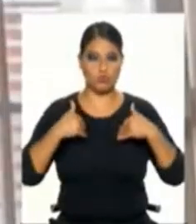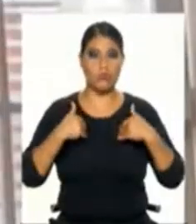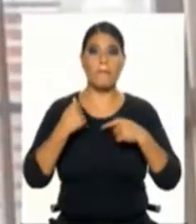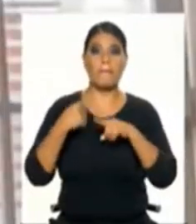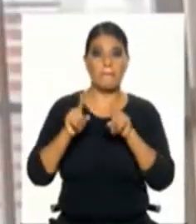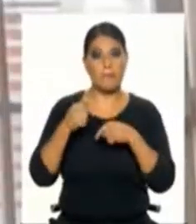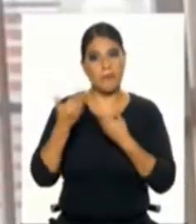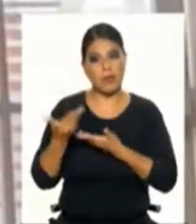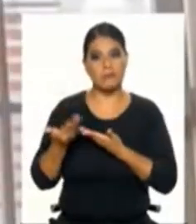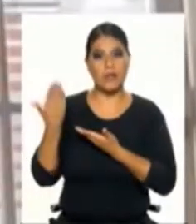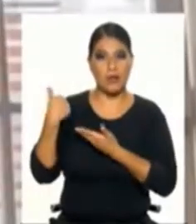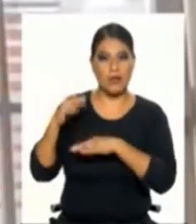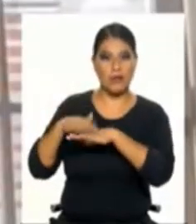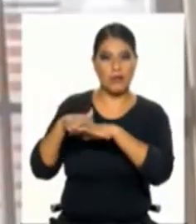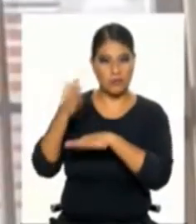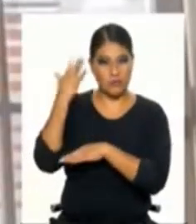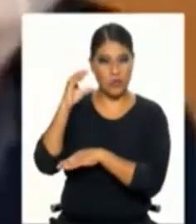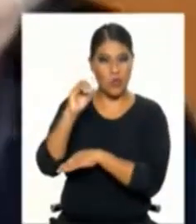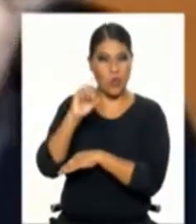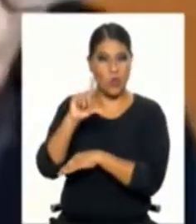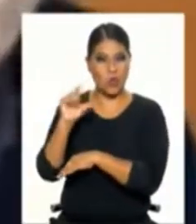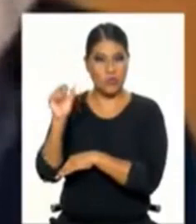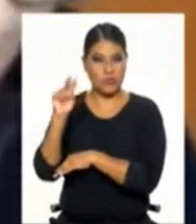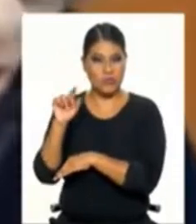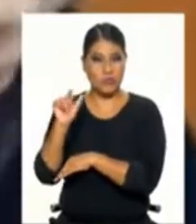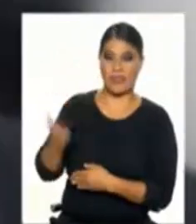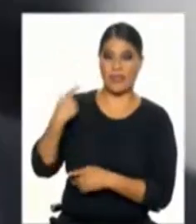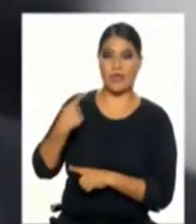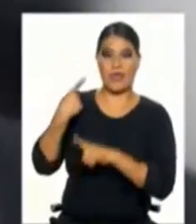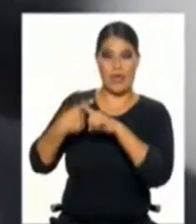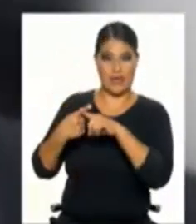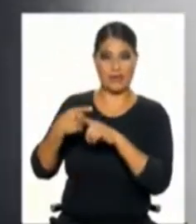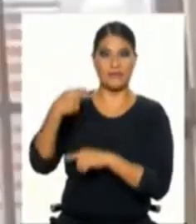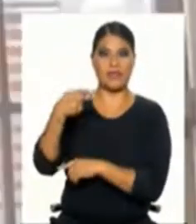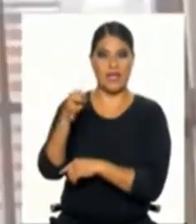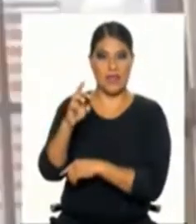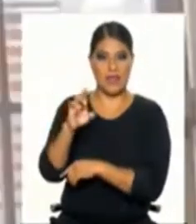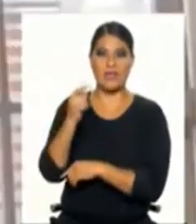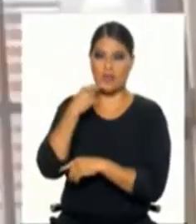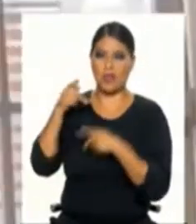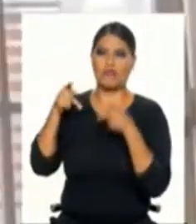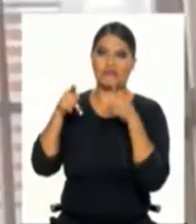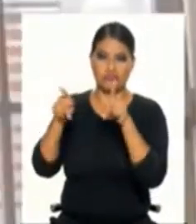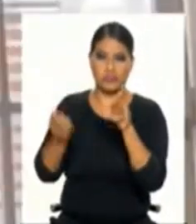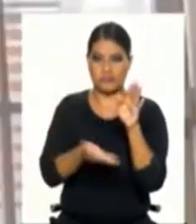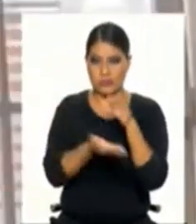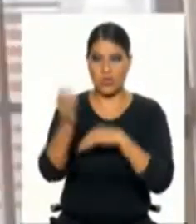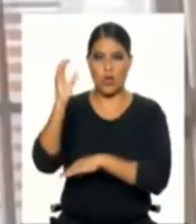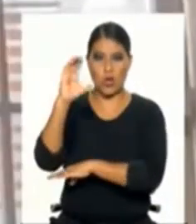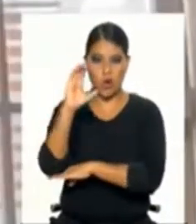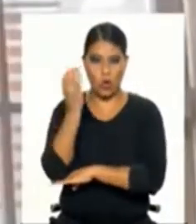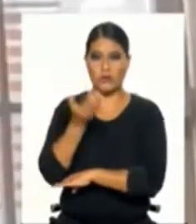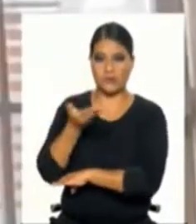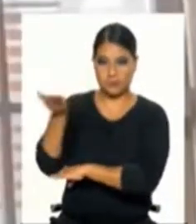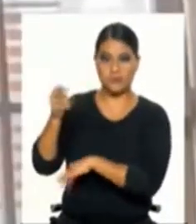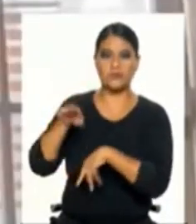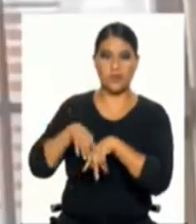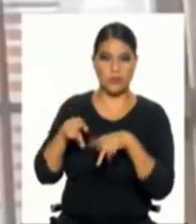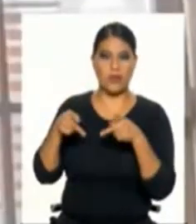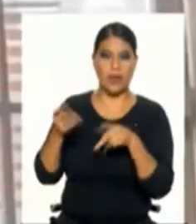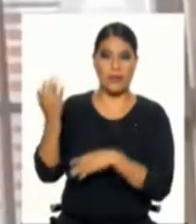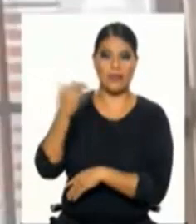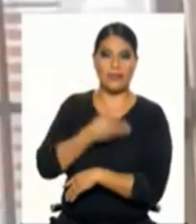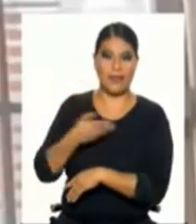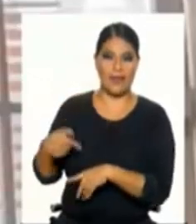ciertas condiciones que el Poder Judicial se las impuso. Para viajar a Colombia por razones de salud. De acuerdo a la resolución